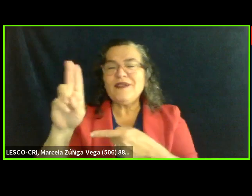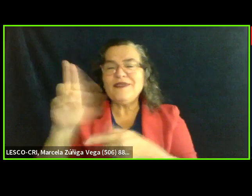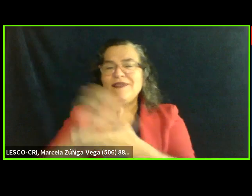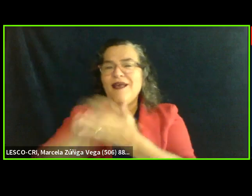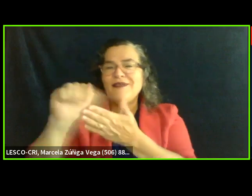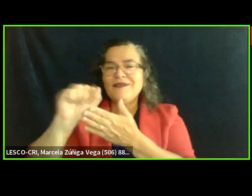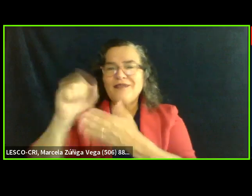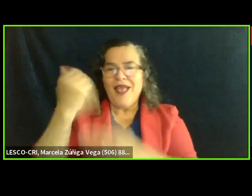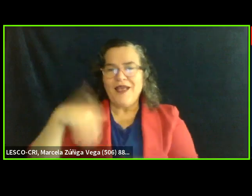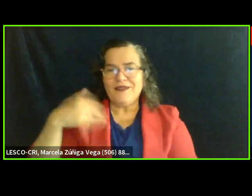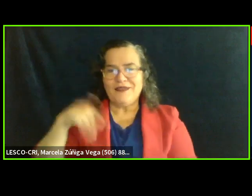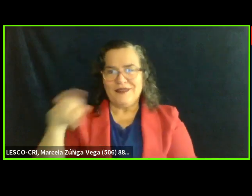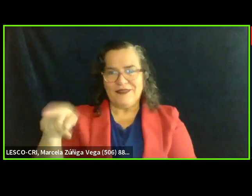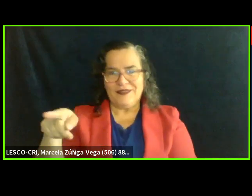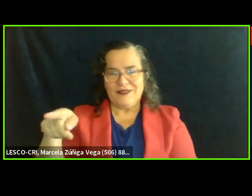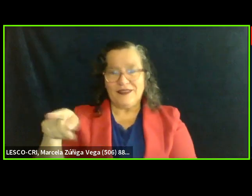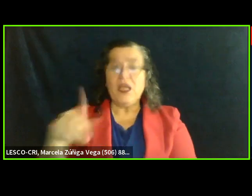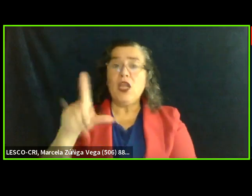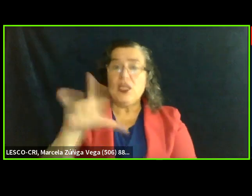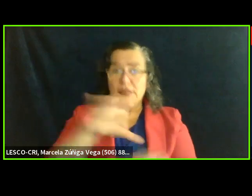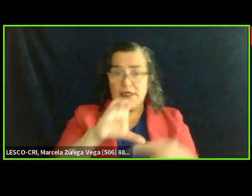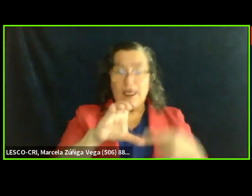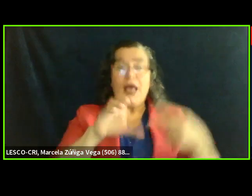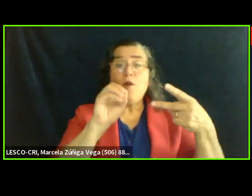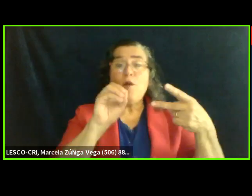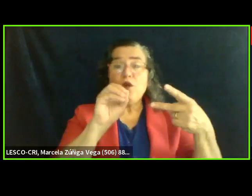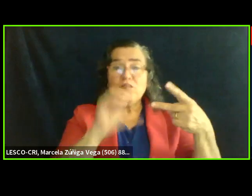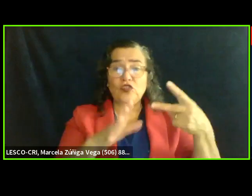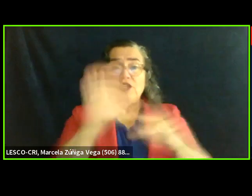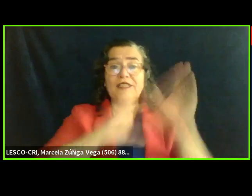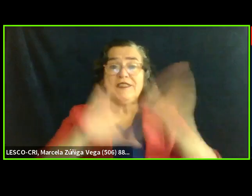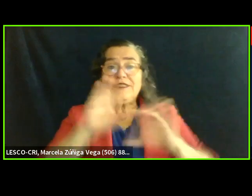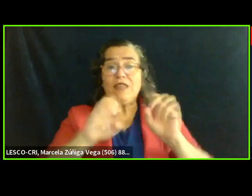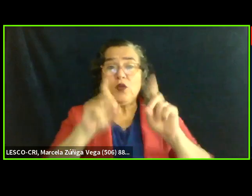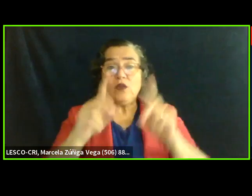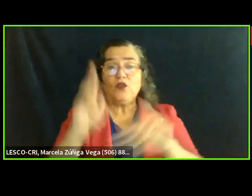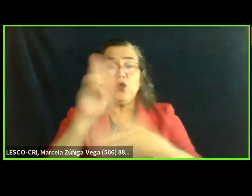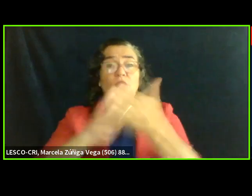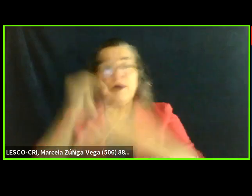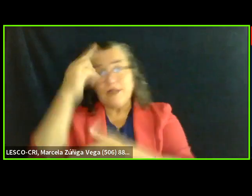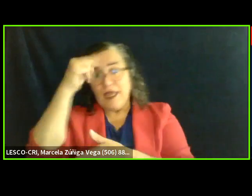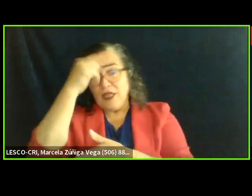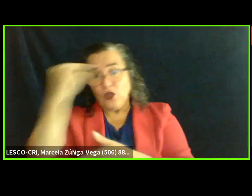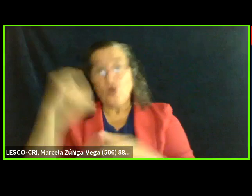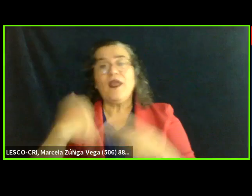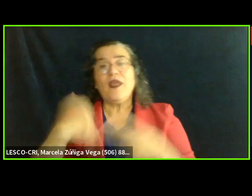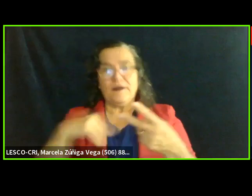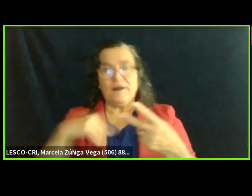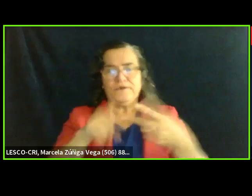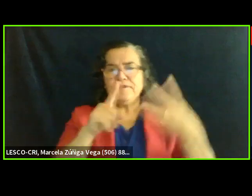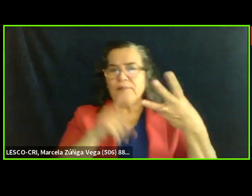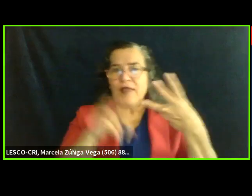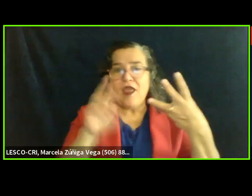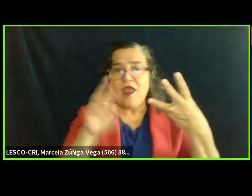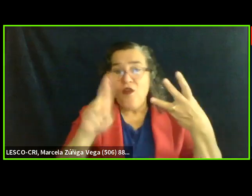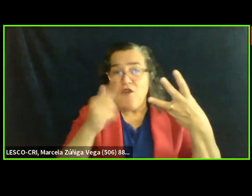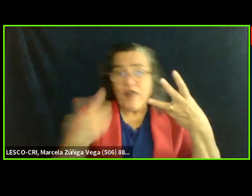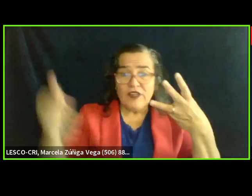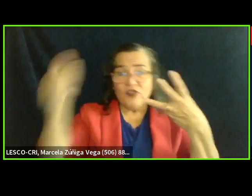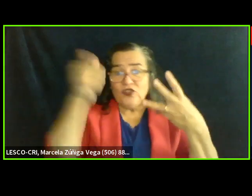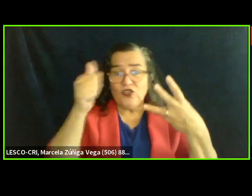y licenciada y profesora en ciencias de la educación de la Universidad Católica Argentina. Ha sido rectora del Instituto